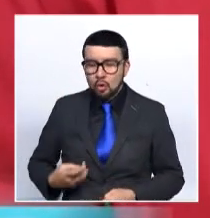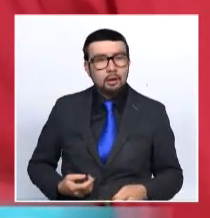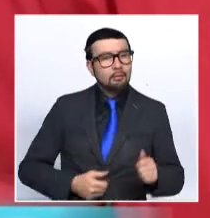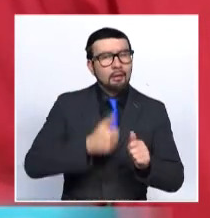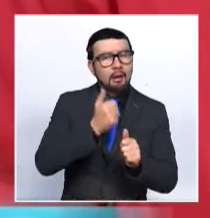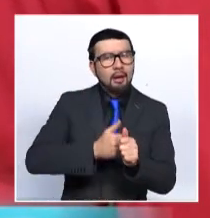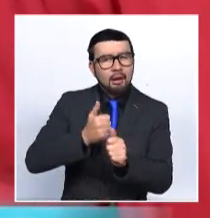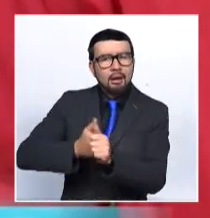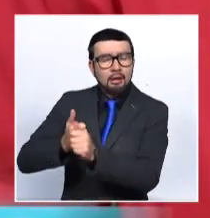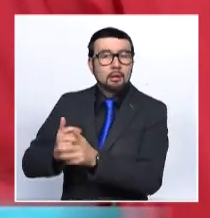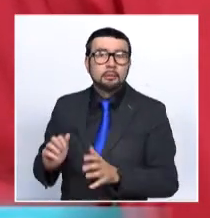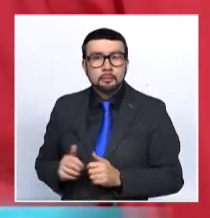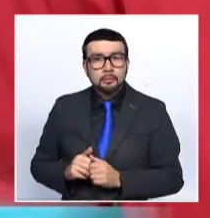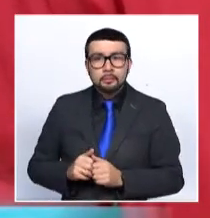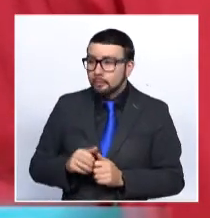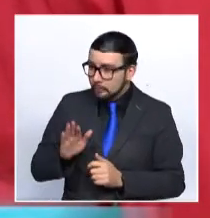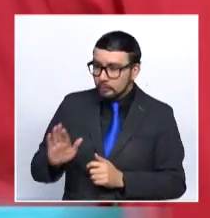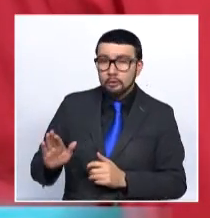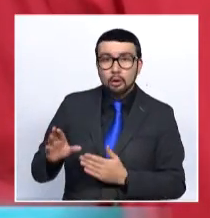Estos programas